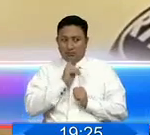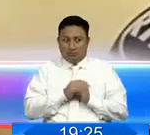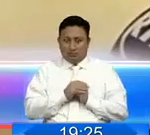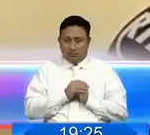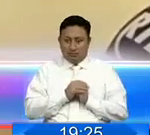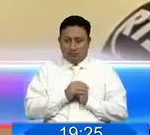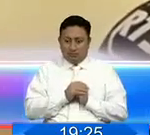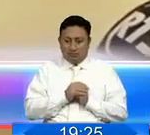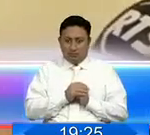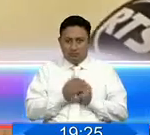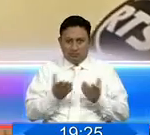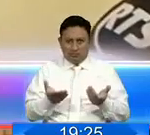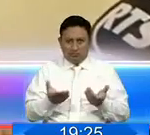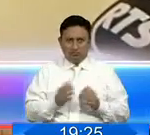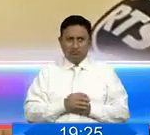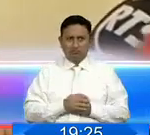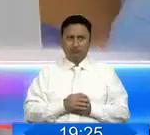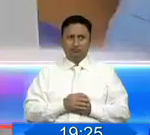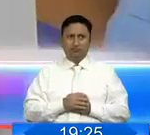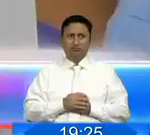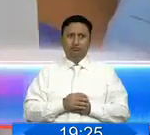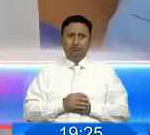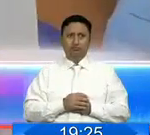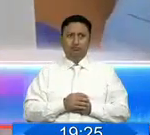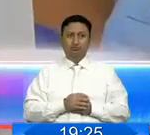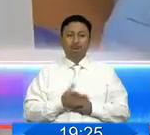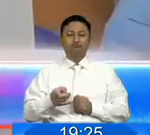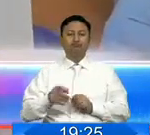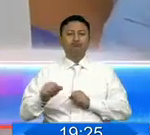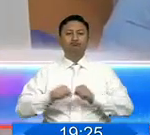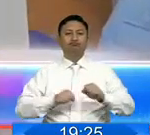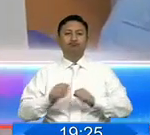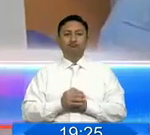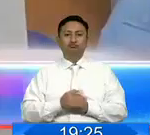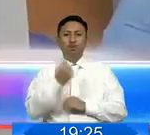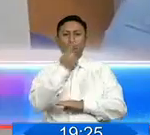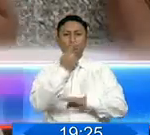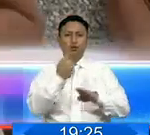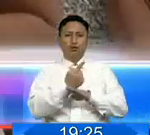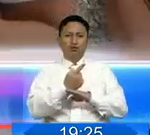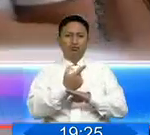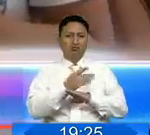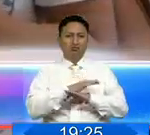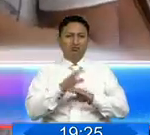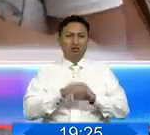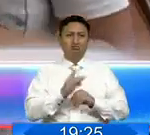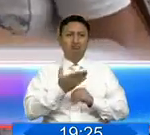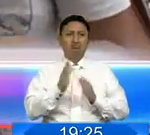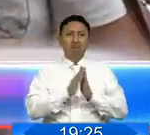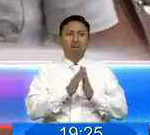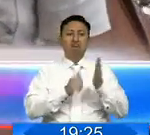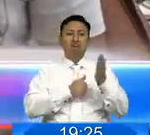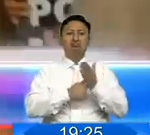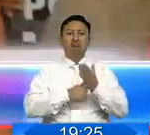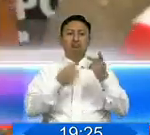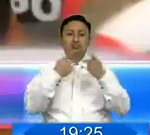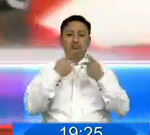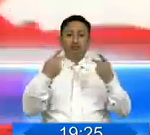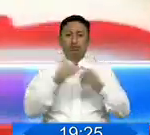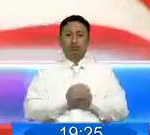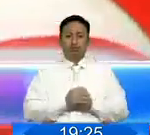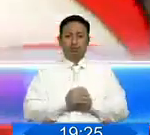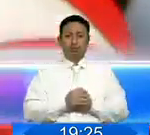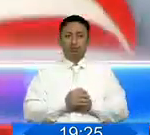más defensa para el marido que para un hijo. Bueno. La diligencia no tomó más de una hora. La petición del Ministerio Público